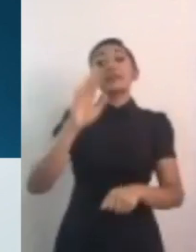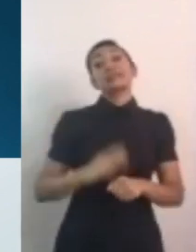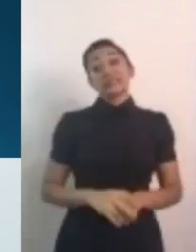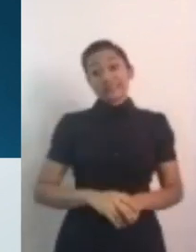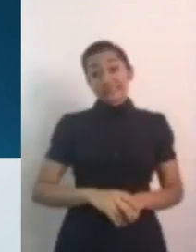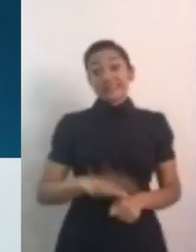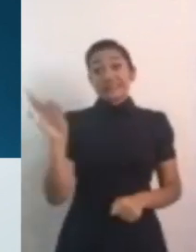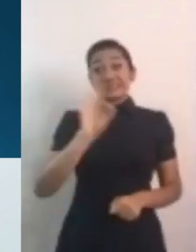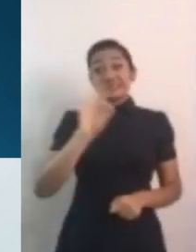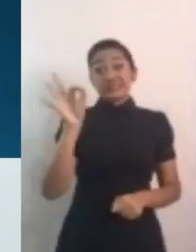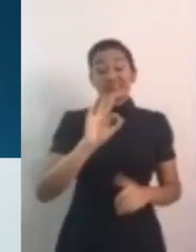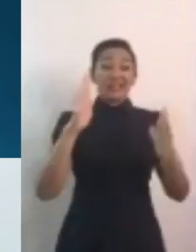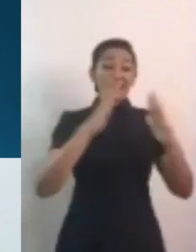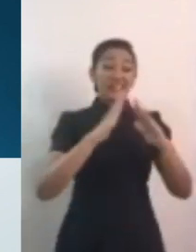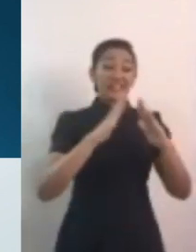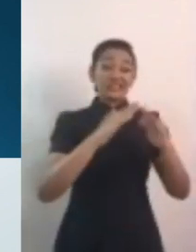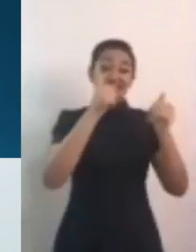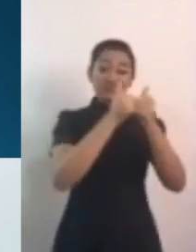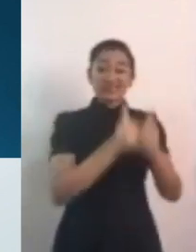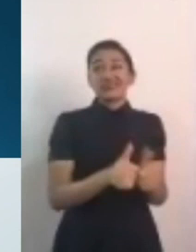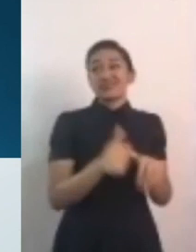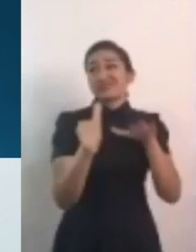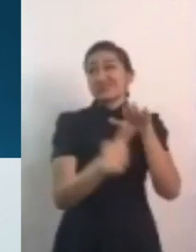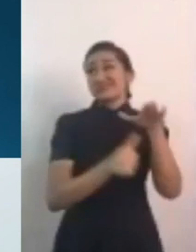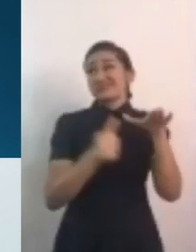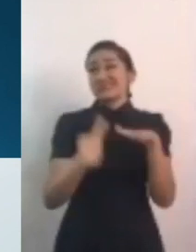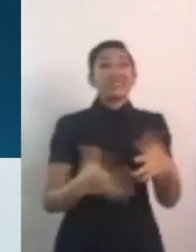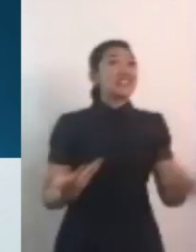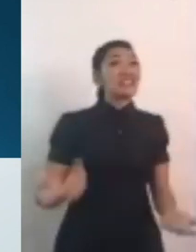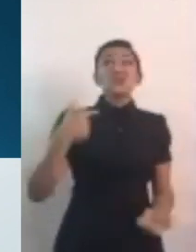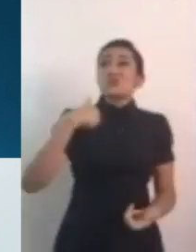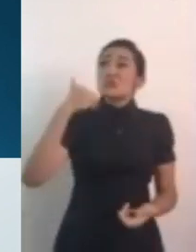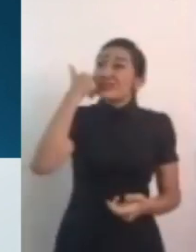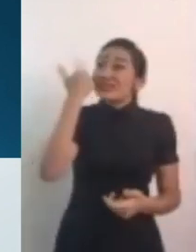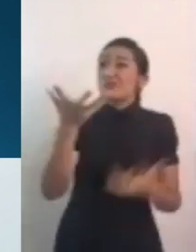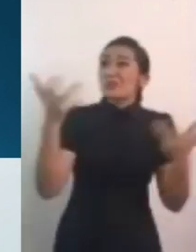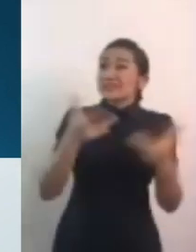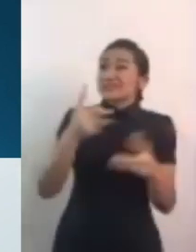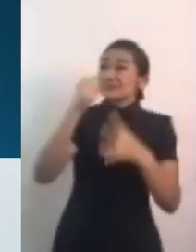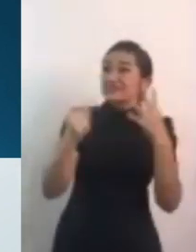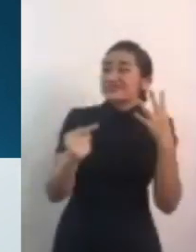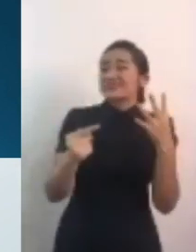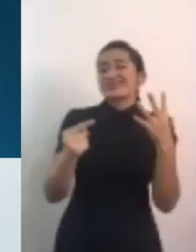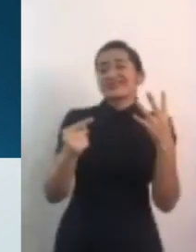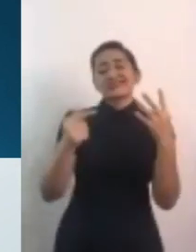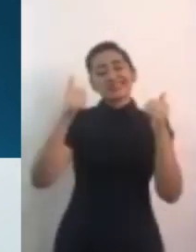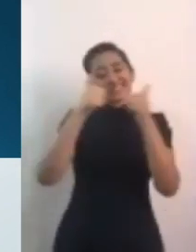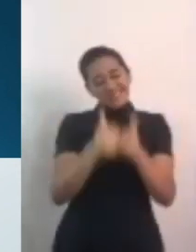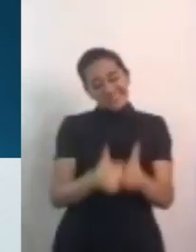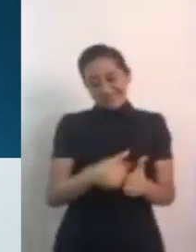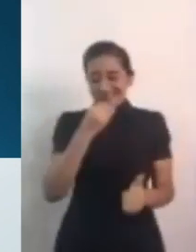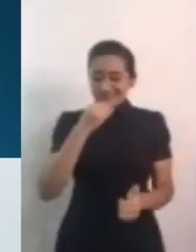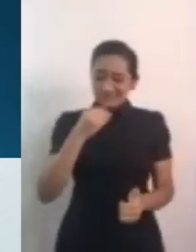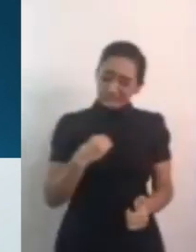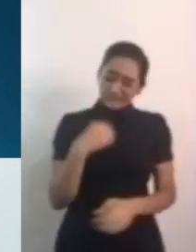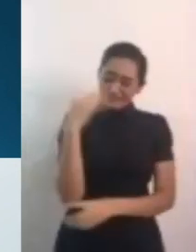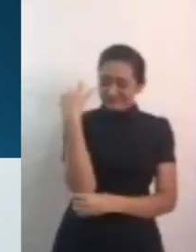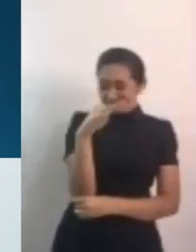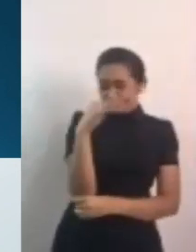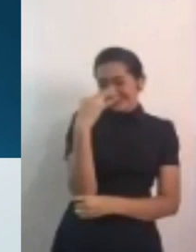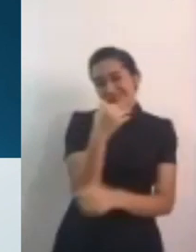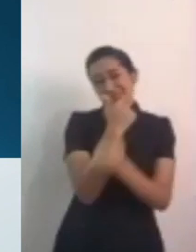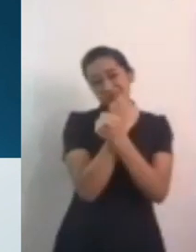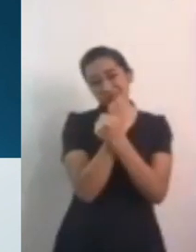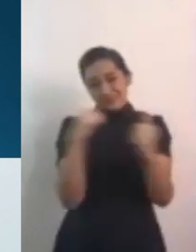con el encierro, frustración y aburrimiento. Hay una sensación de aislamiento. Hay una limitación para